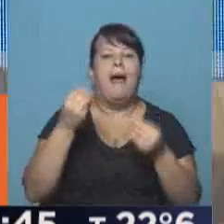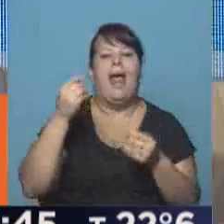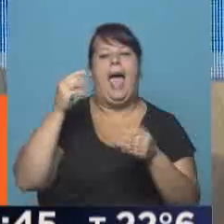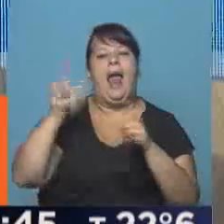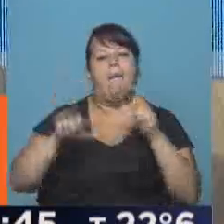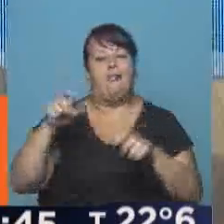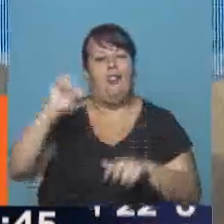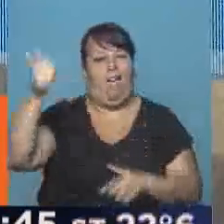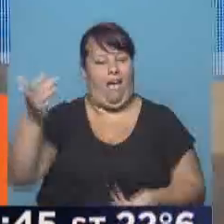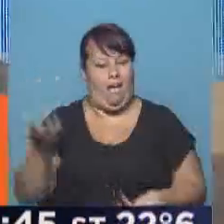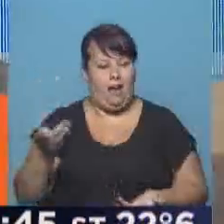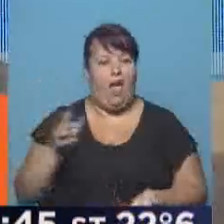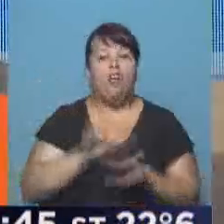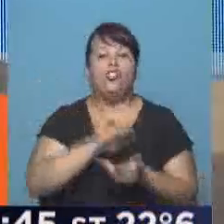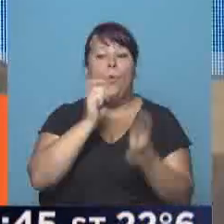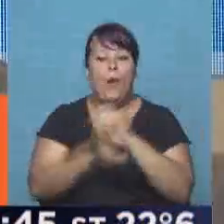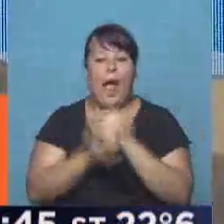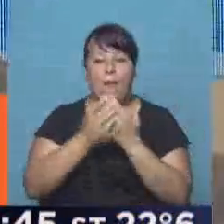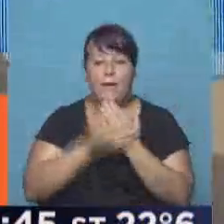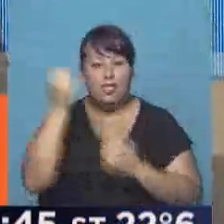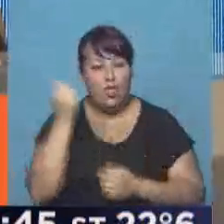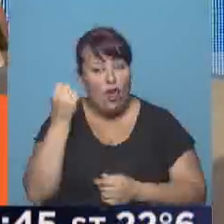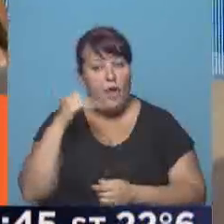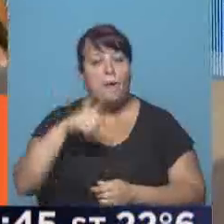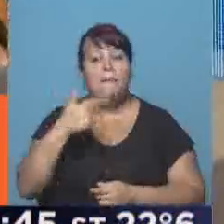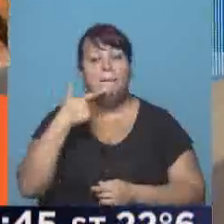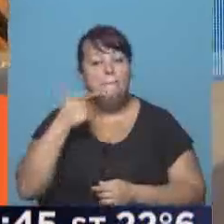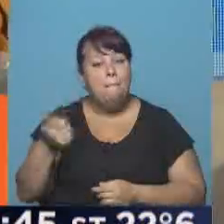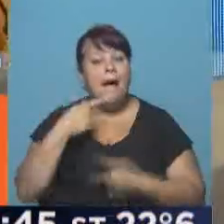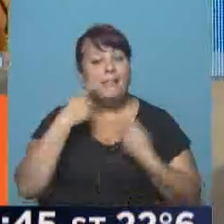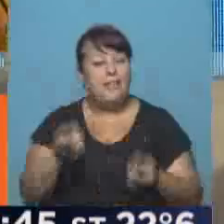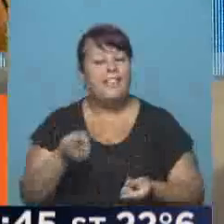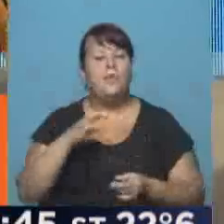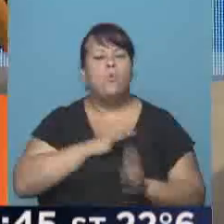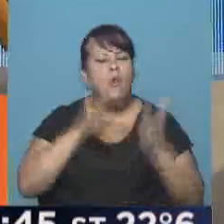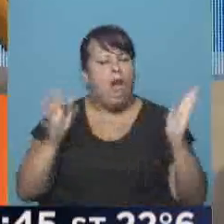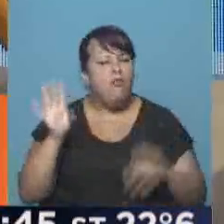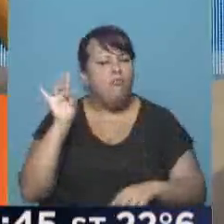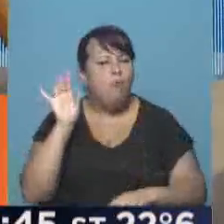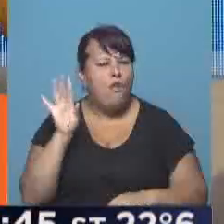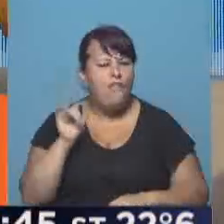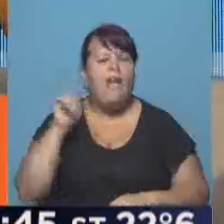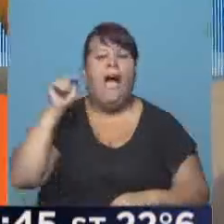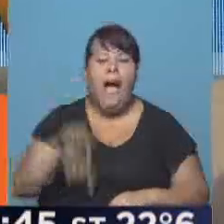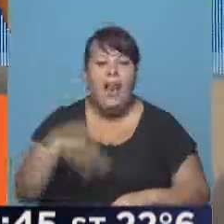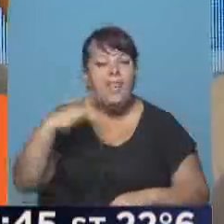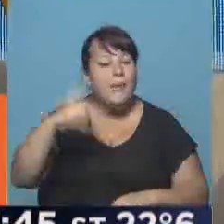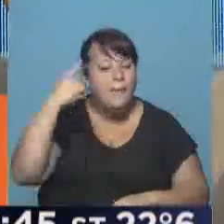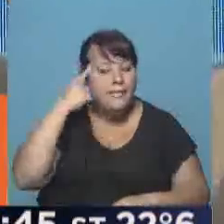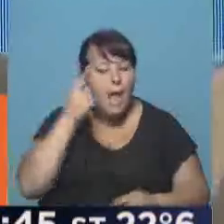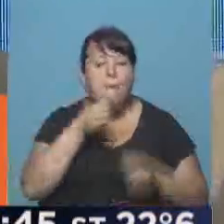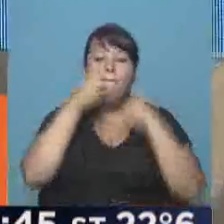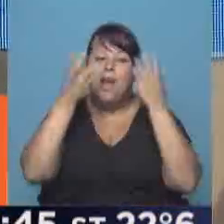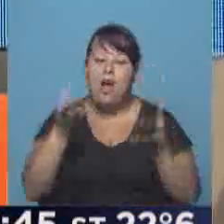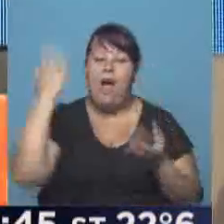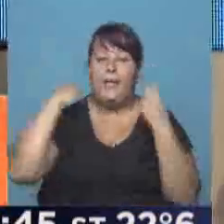perdiera. Sobre el cambio del ministro de Economía, Sergio Massa advirtió que fue un año duro y que ahora se debe pensar en recuperar